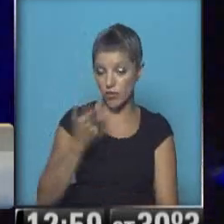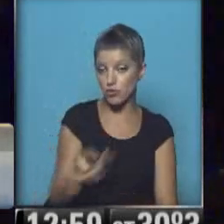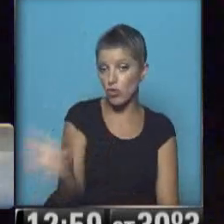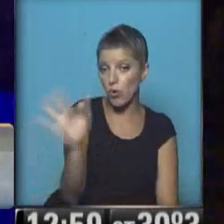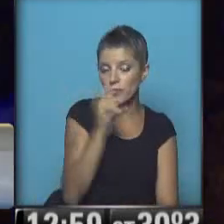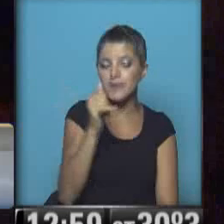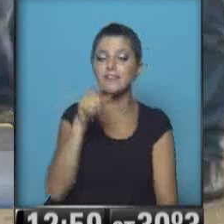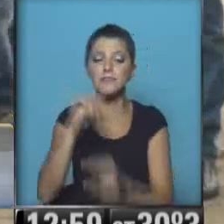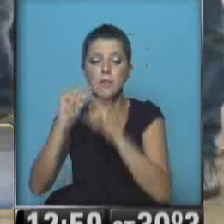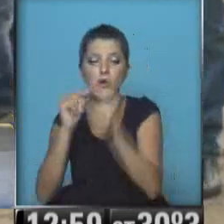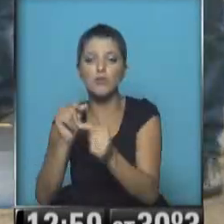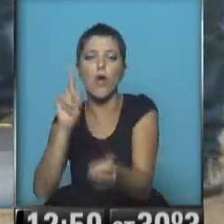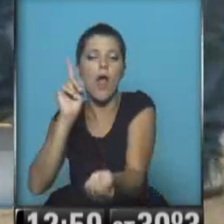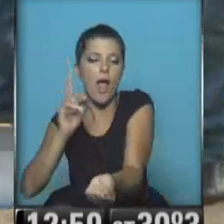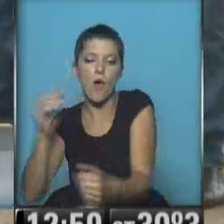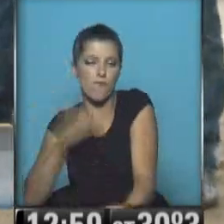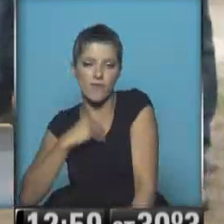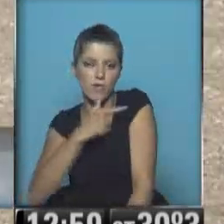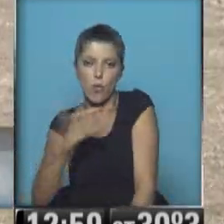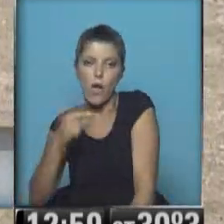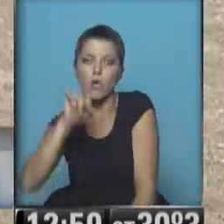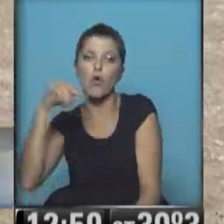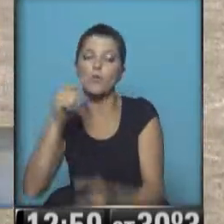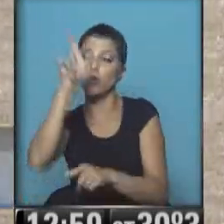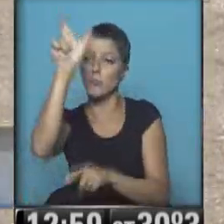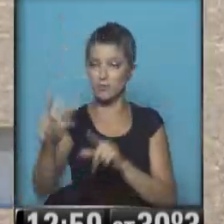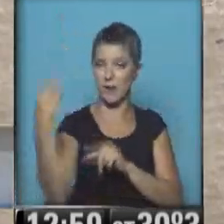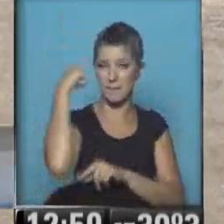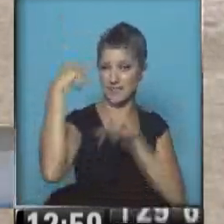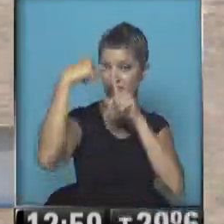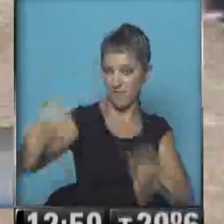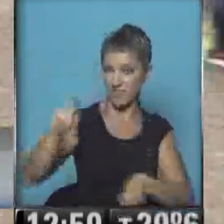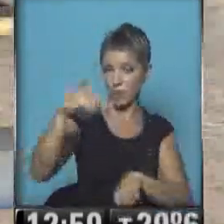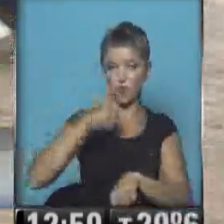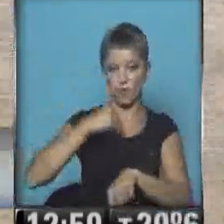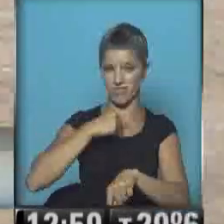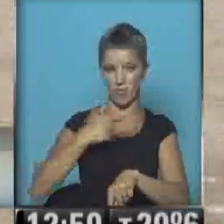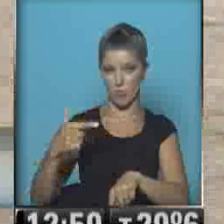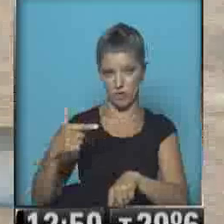la desconfianza y la actitud defensiva ante el otro, al que se percibe como distinto.